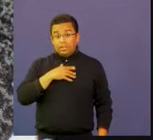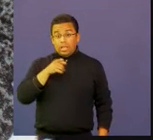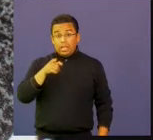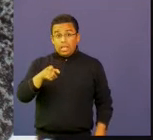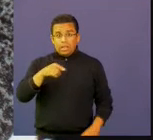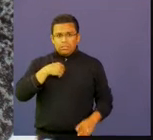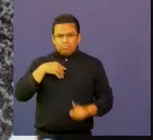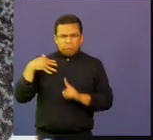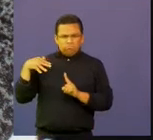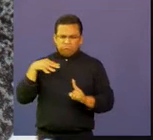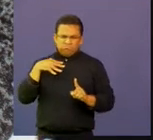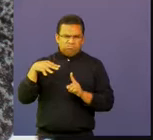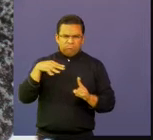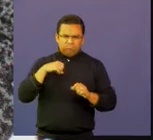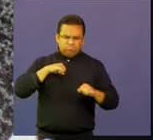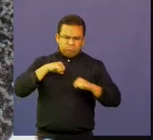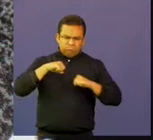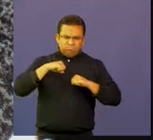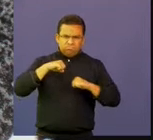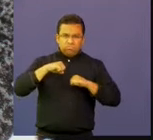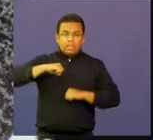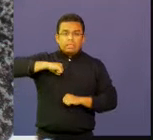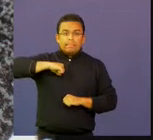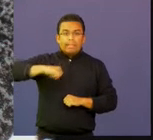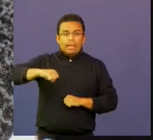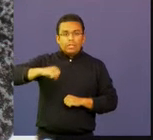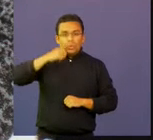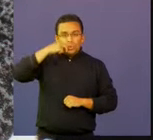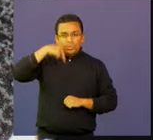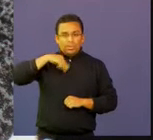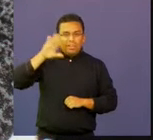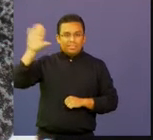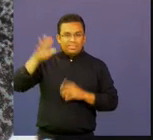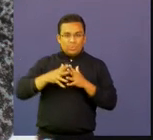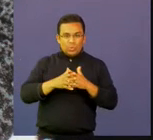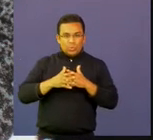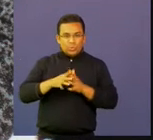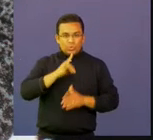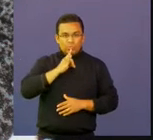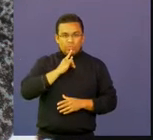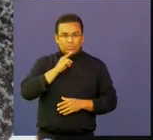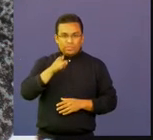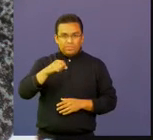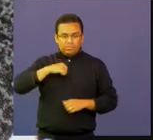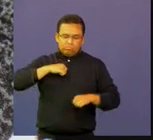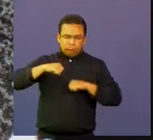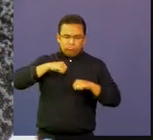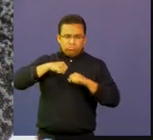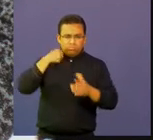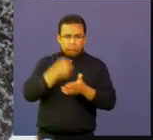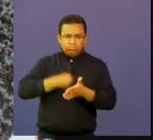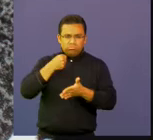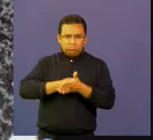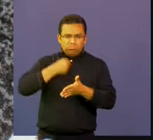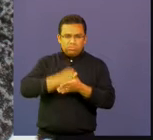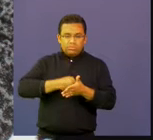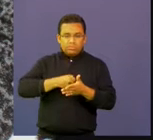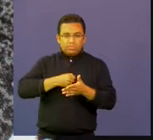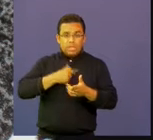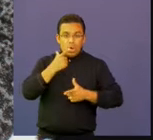derechos humanos en Estados Unidos. Y él dijo alguna vez una frase que a mí me pareció muy... muy importante.